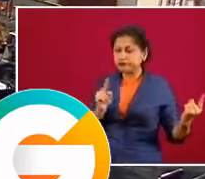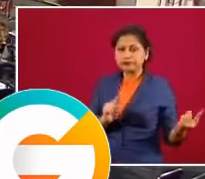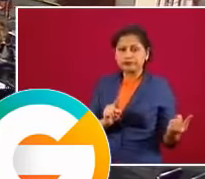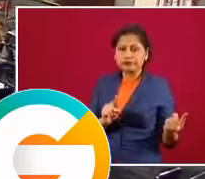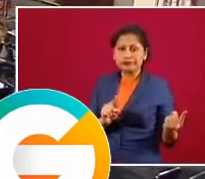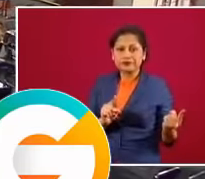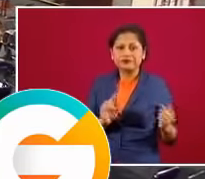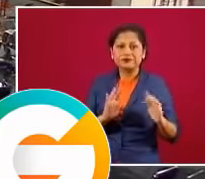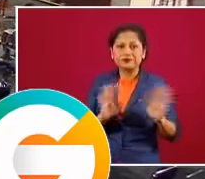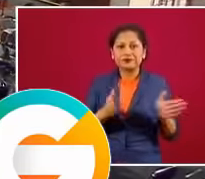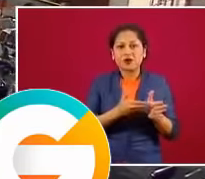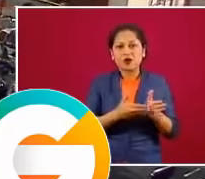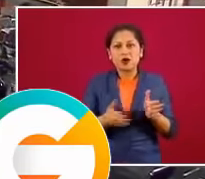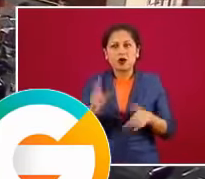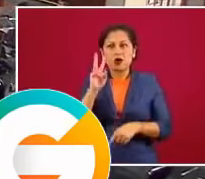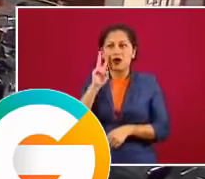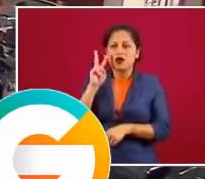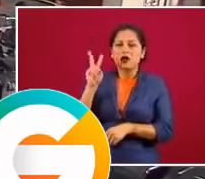A ver si ponen la